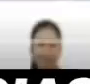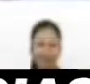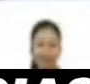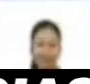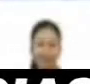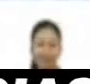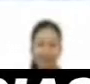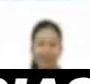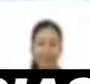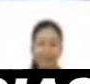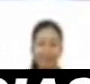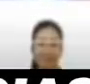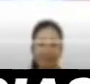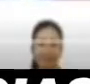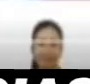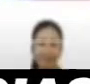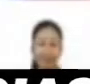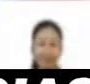Sheinbaum.